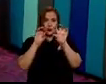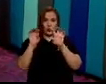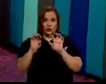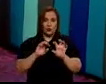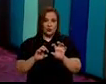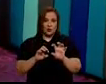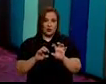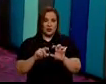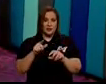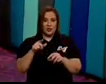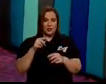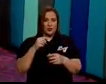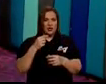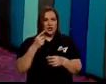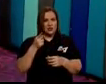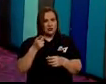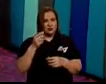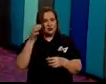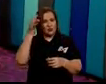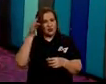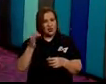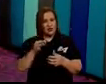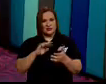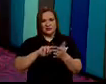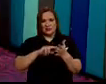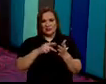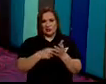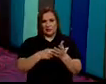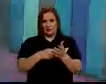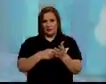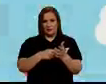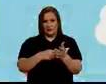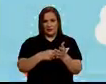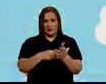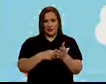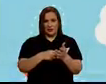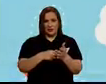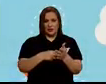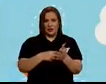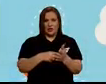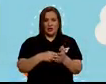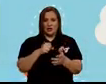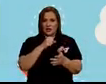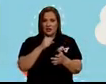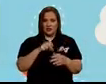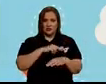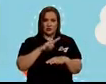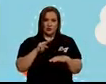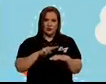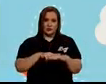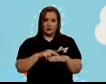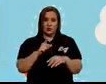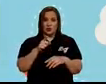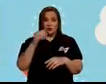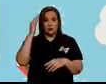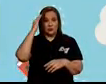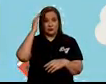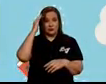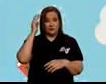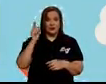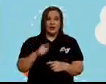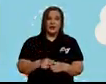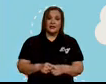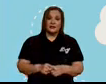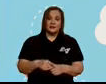interpretas de la letra del himno nacional. Vamos a ver, ¿sabías que en los actos solemnes oficiales de